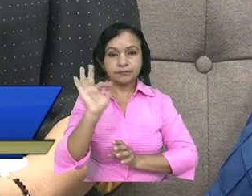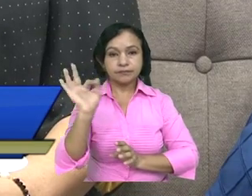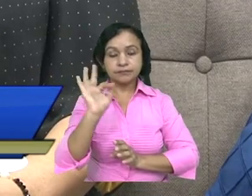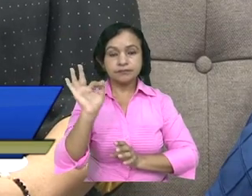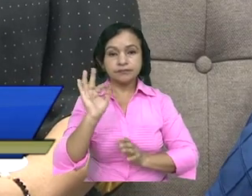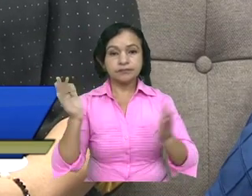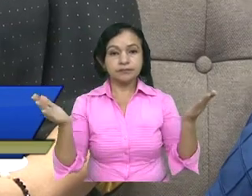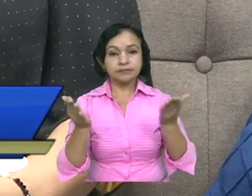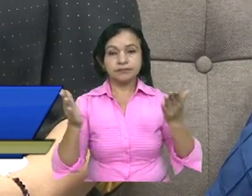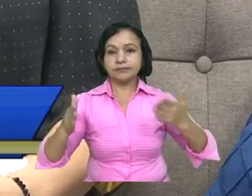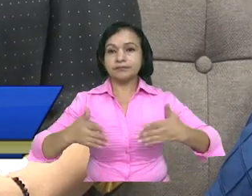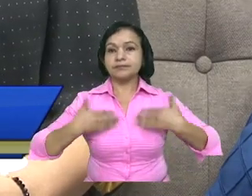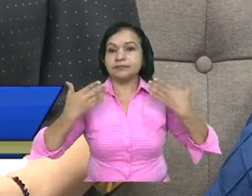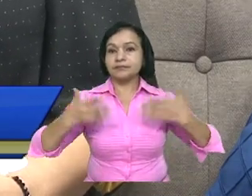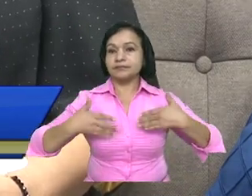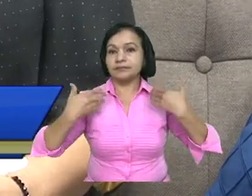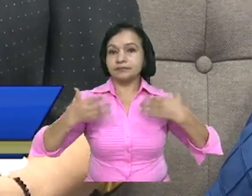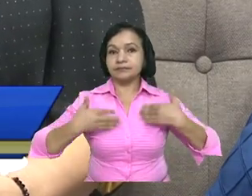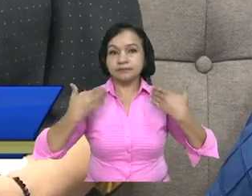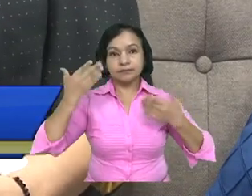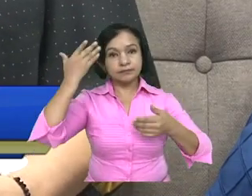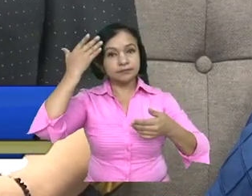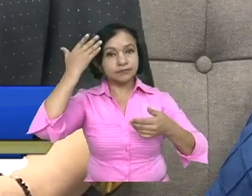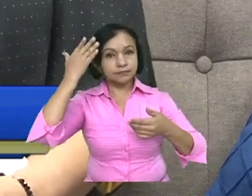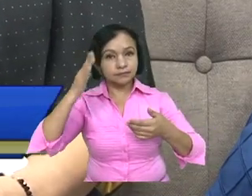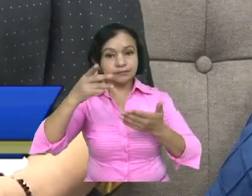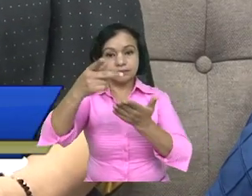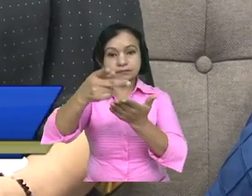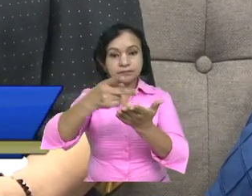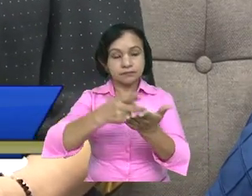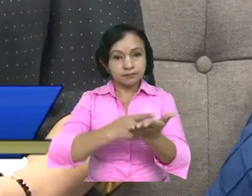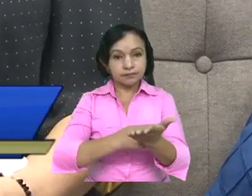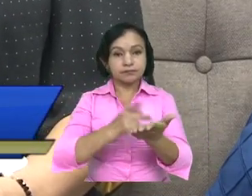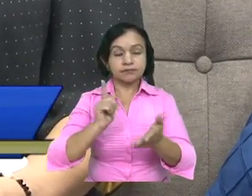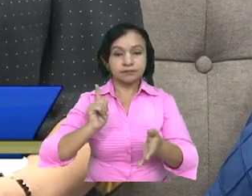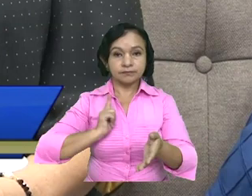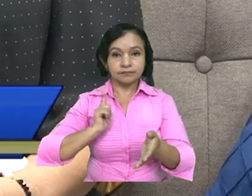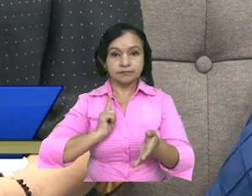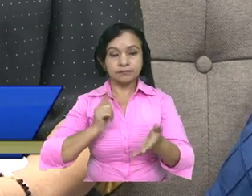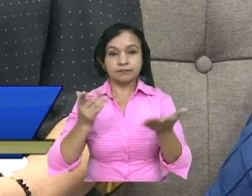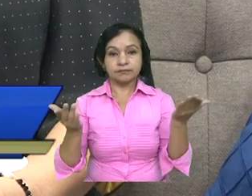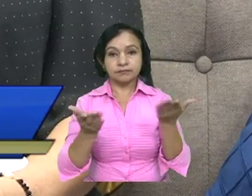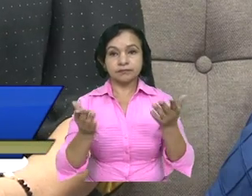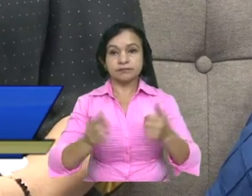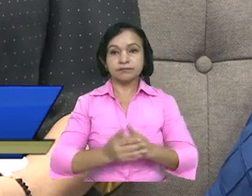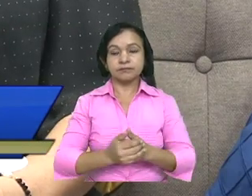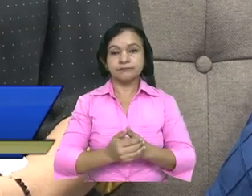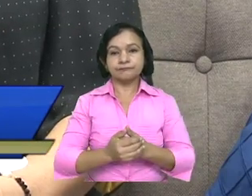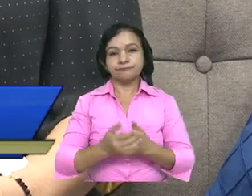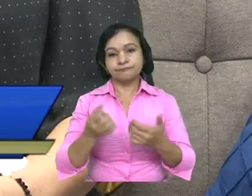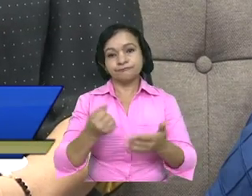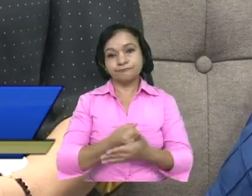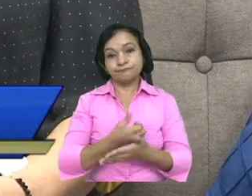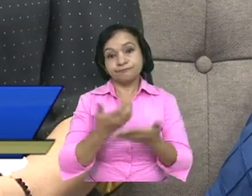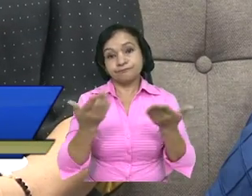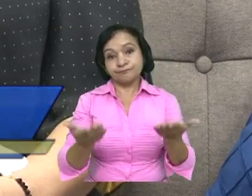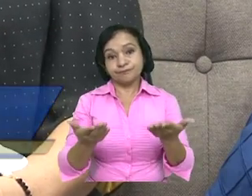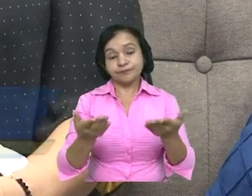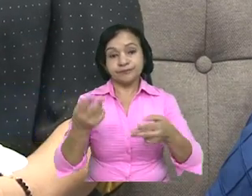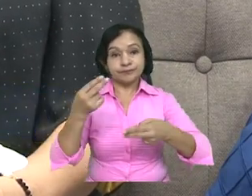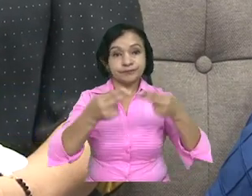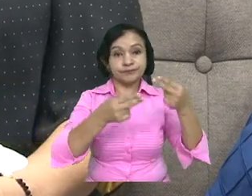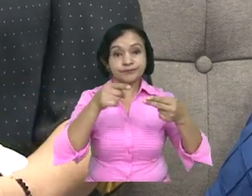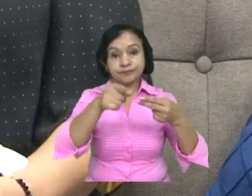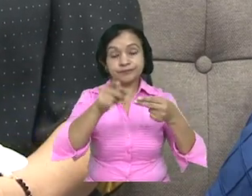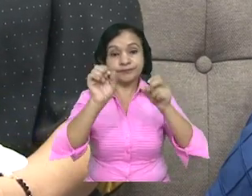una alegría, digamos, porque saben que ese proyecto va a llegar. Y decimos que lástima, pues que no hay esos indicadores